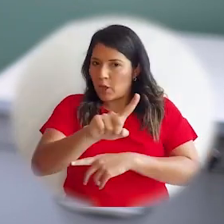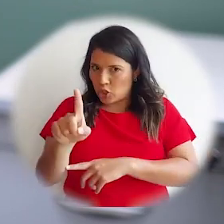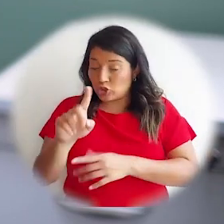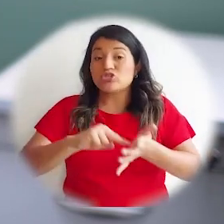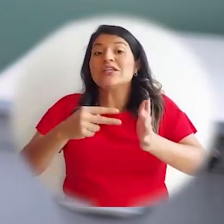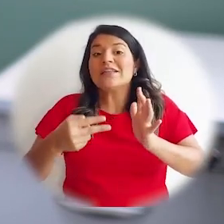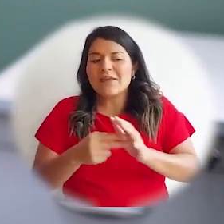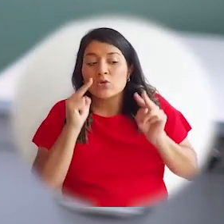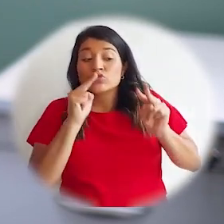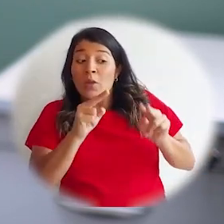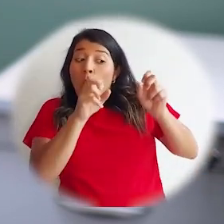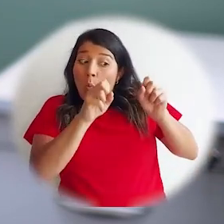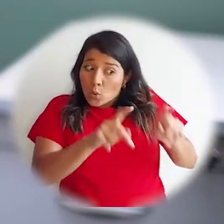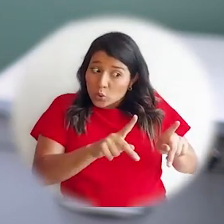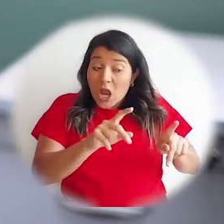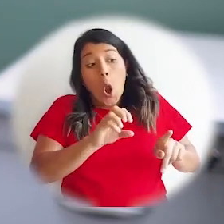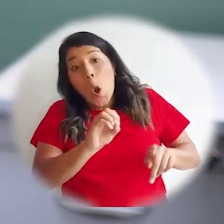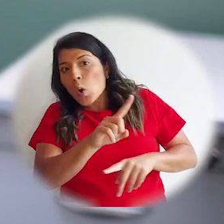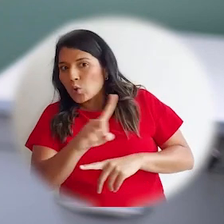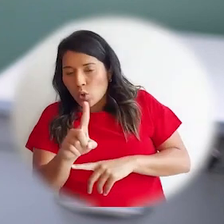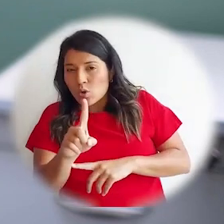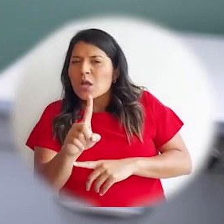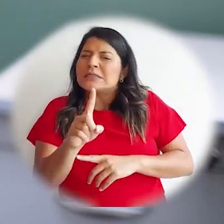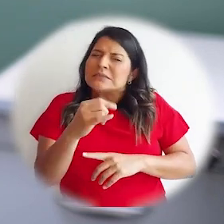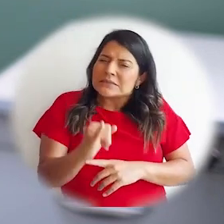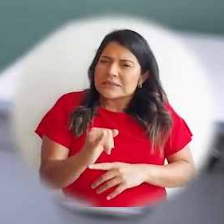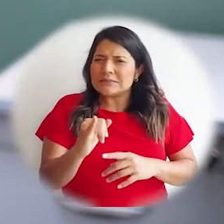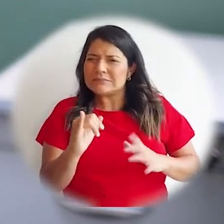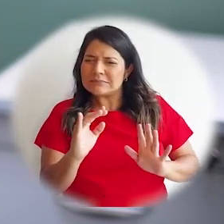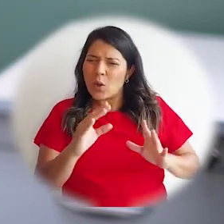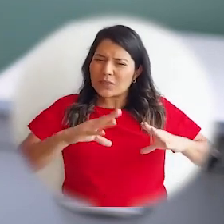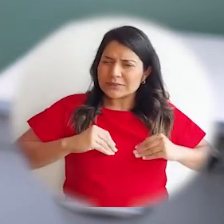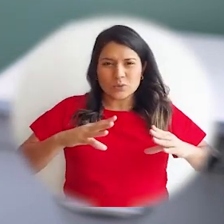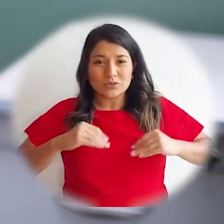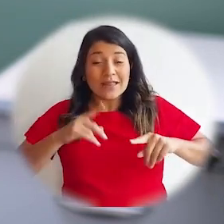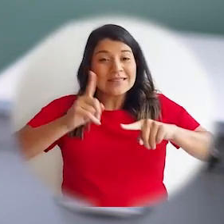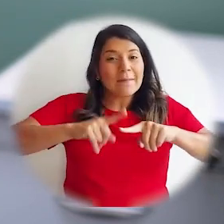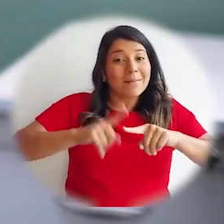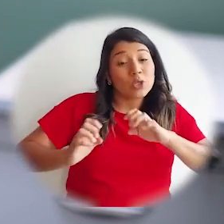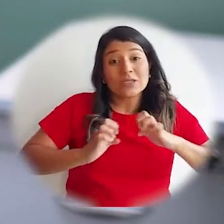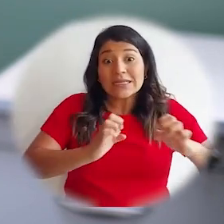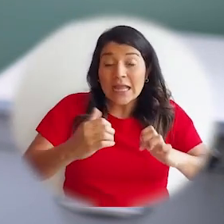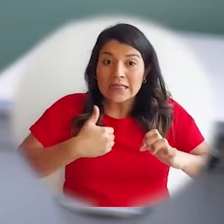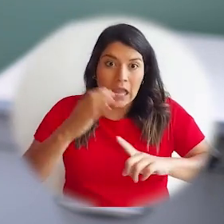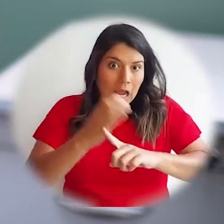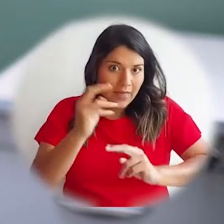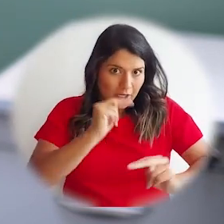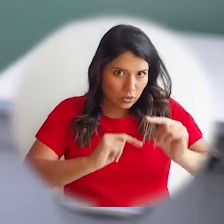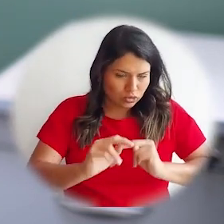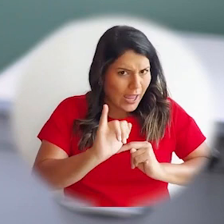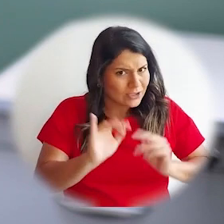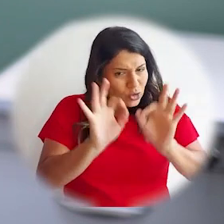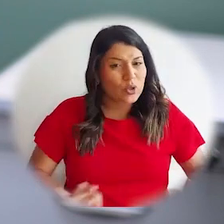vemos oportuno o no incrementar más las posiciones en relación con los pesos estratégicos de cada cartera. Esto es relevante